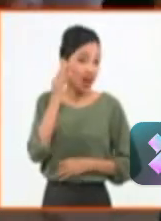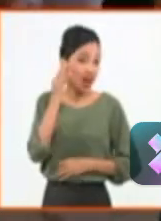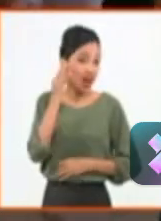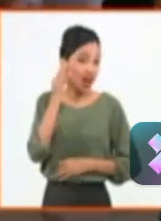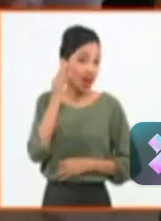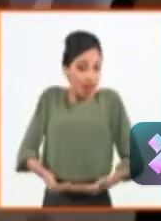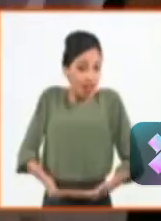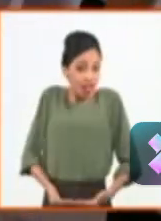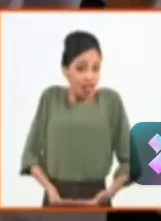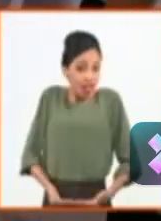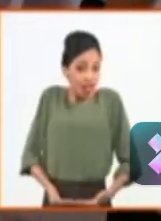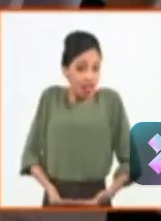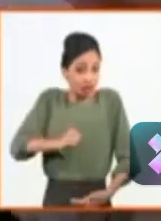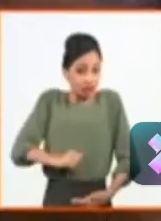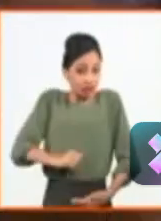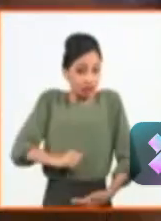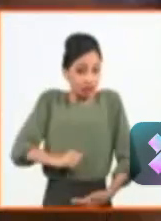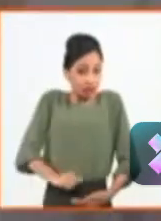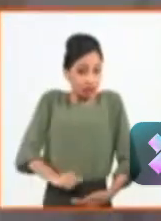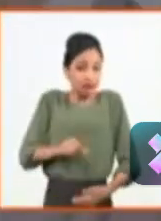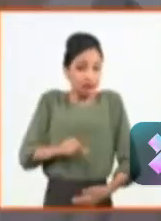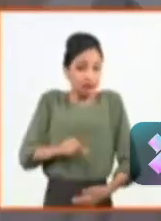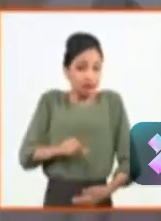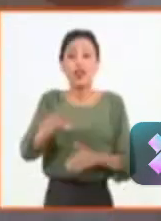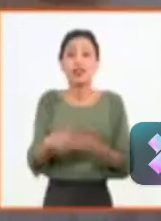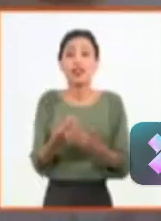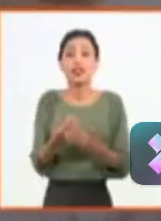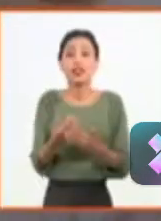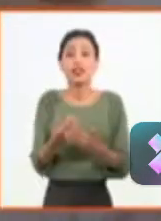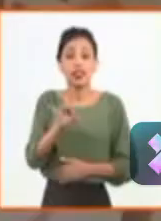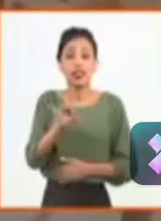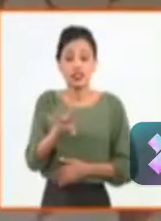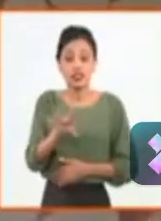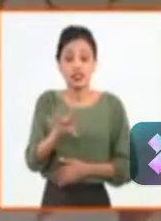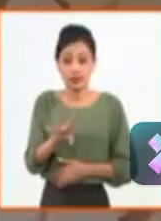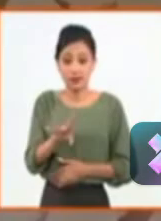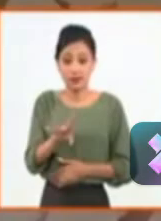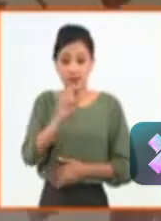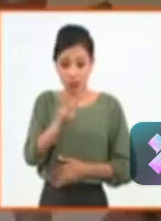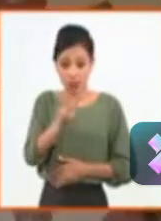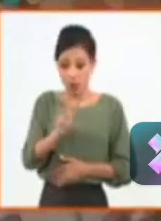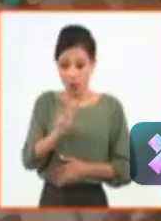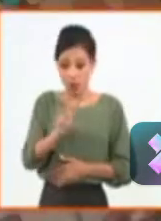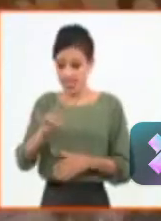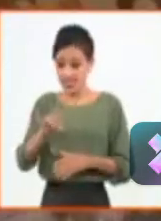de 21 y el día 15 a las 2 y 15 de él.